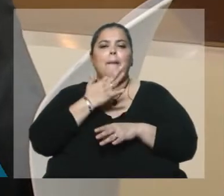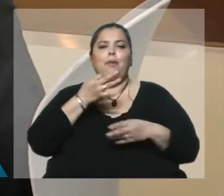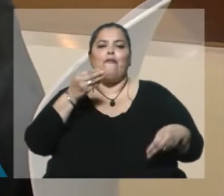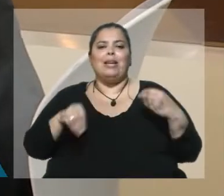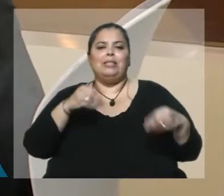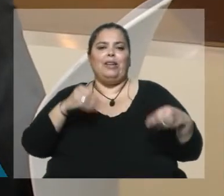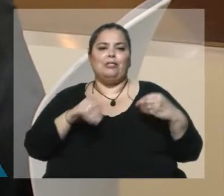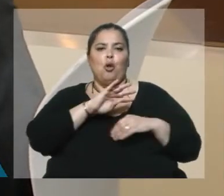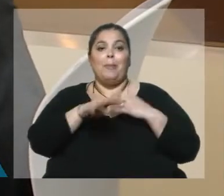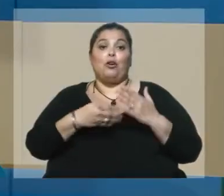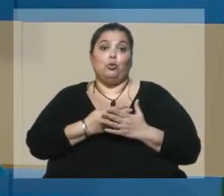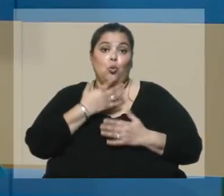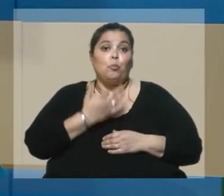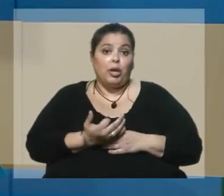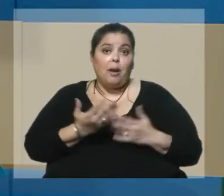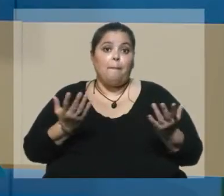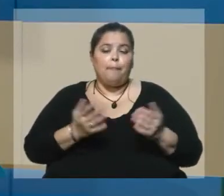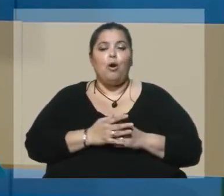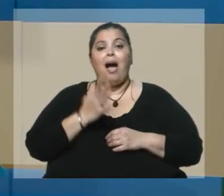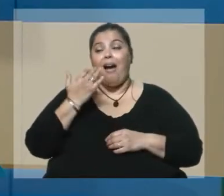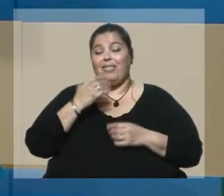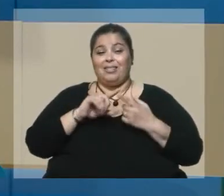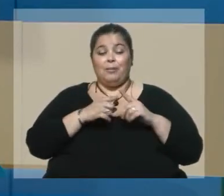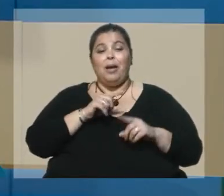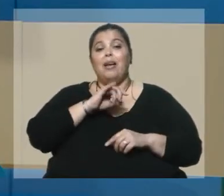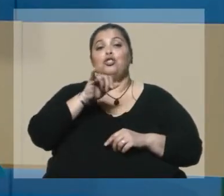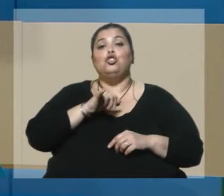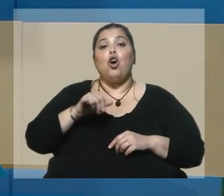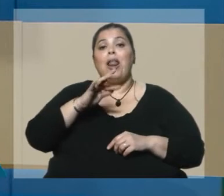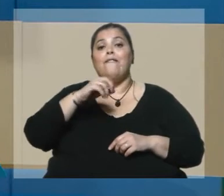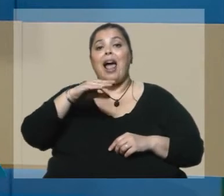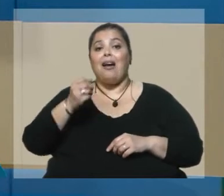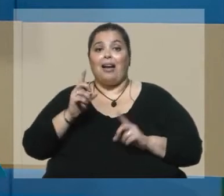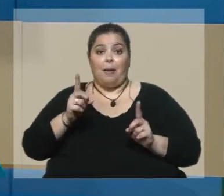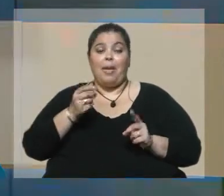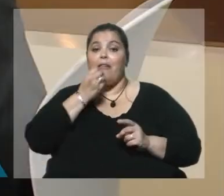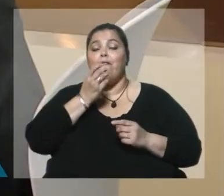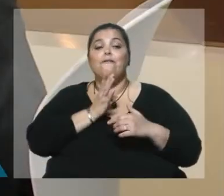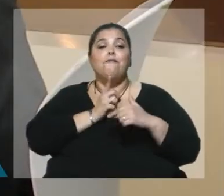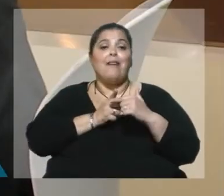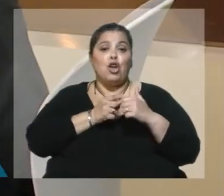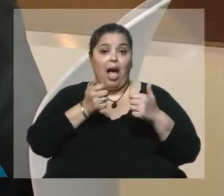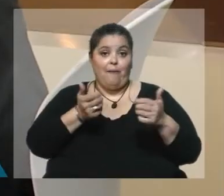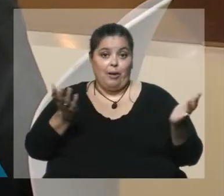digo tuvimos el caso de de calculado la zona francas hace unas semanas que se resolvió favorable